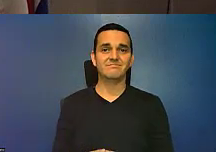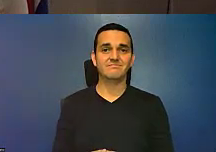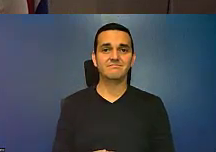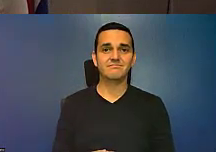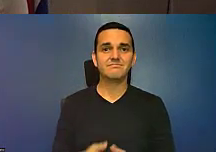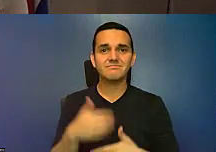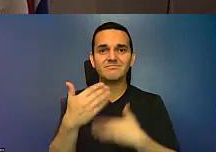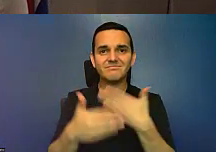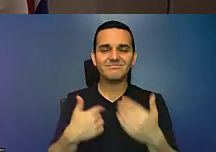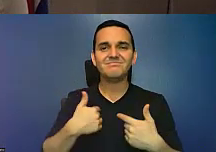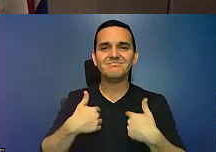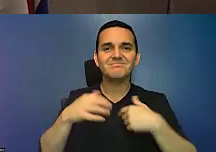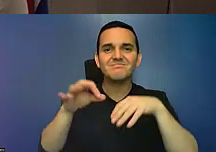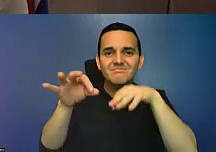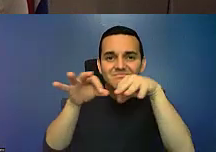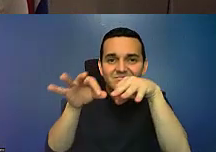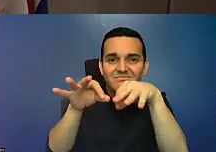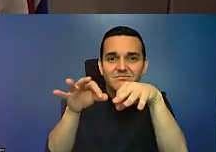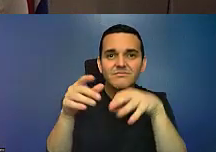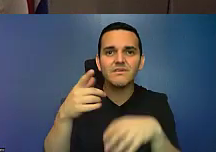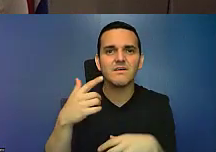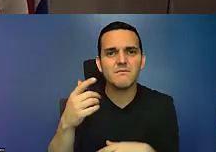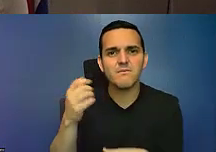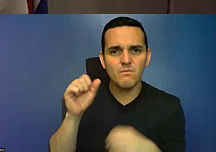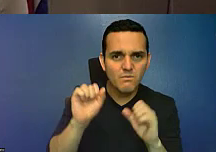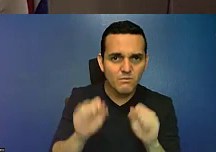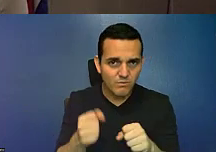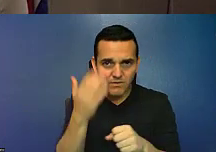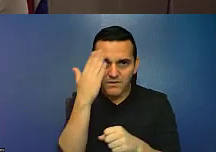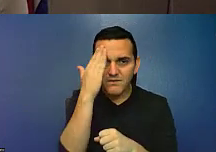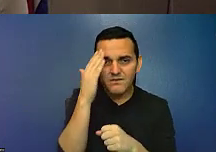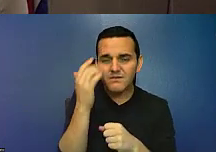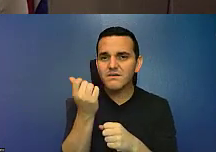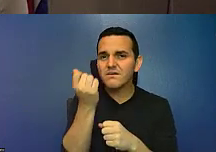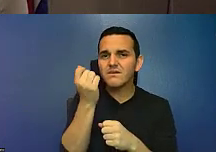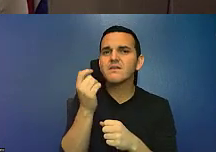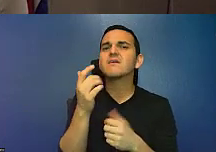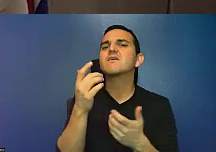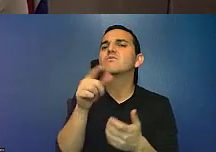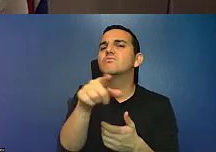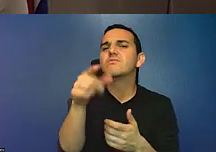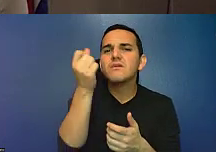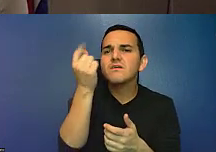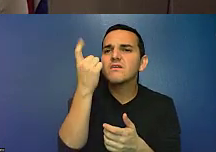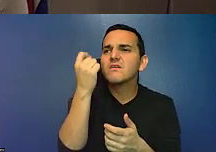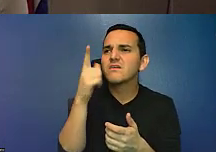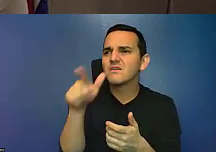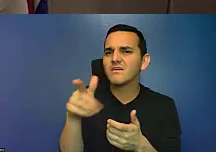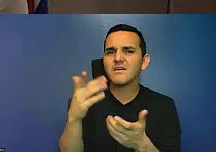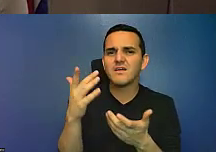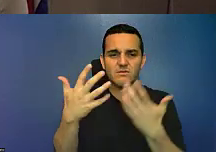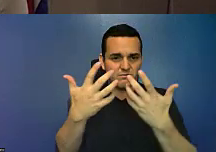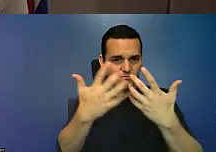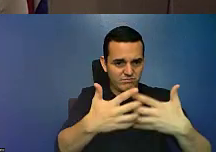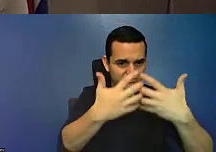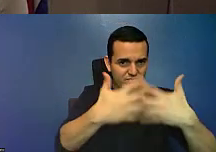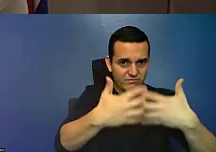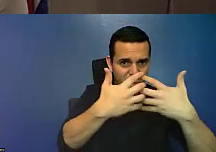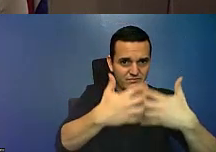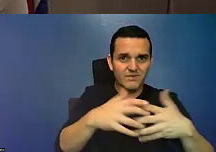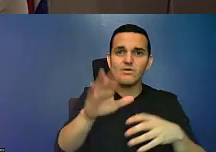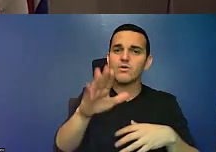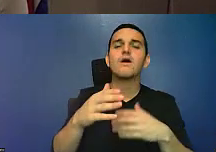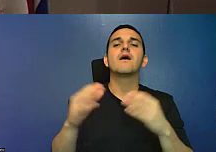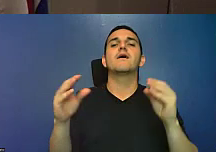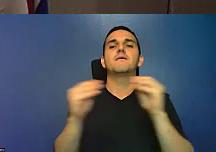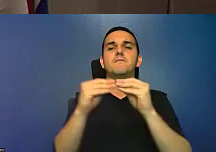Conforme a lo expuesto, podríamos entender que la robótica se limita meramente a lo que son instalaciones industriales, lo que son cadenas de